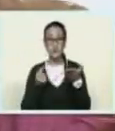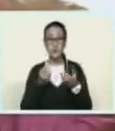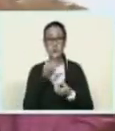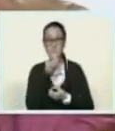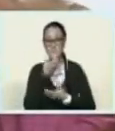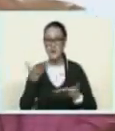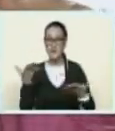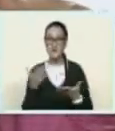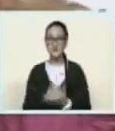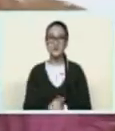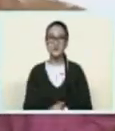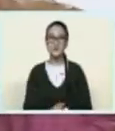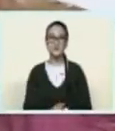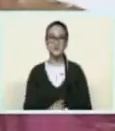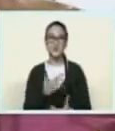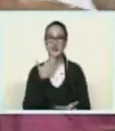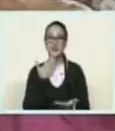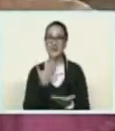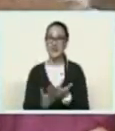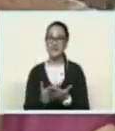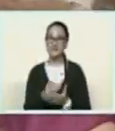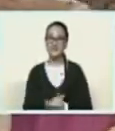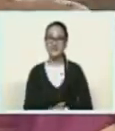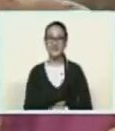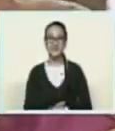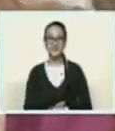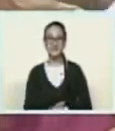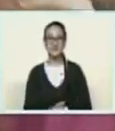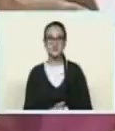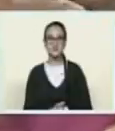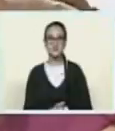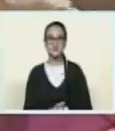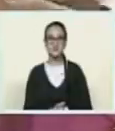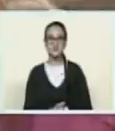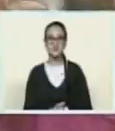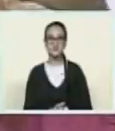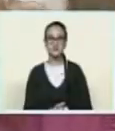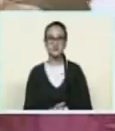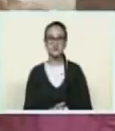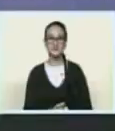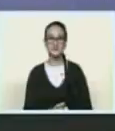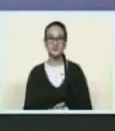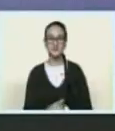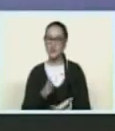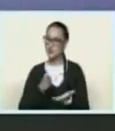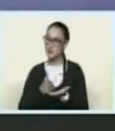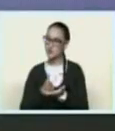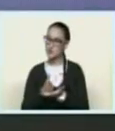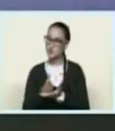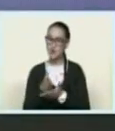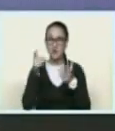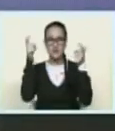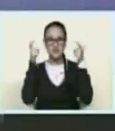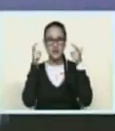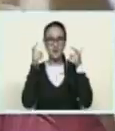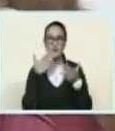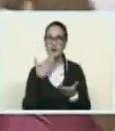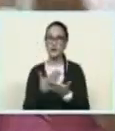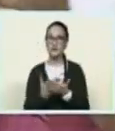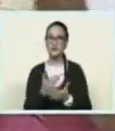hermosa y extraordinaria. Gracias, Dubrasca, por tu lealtad al comandante